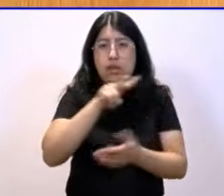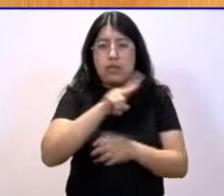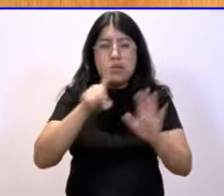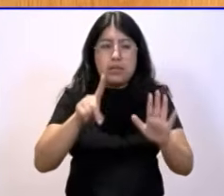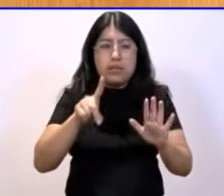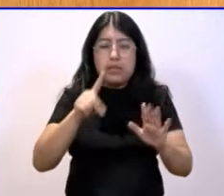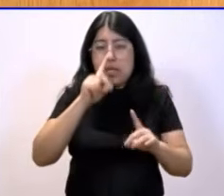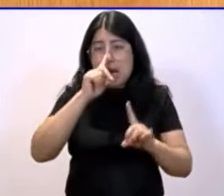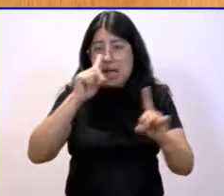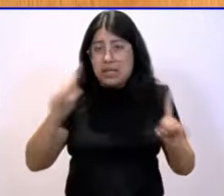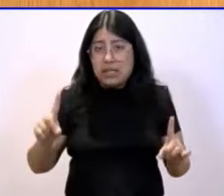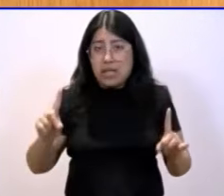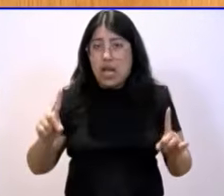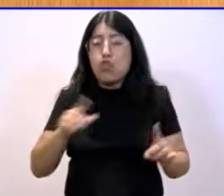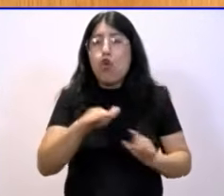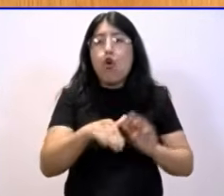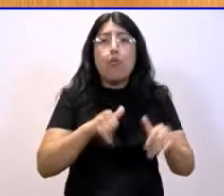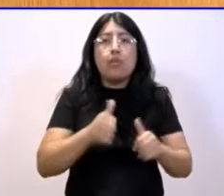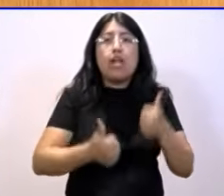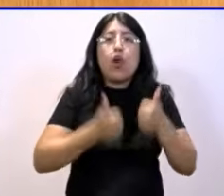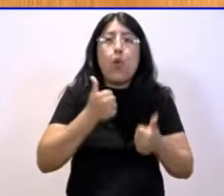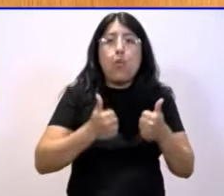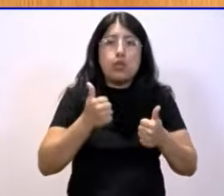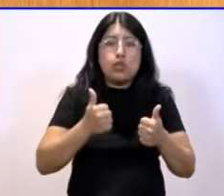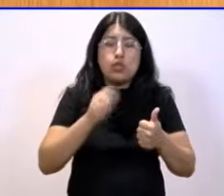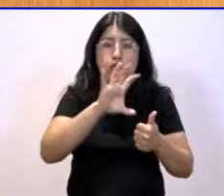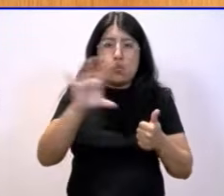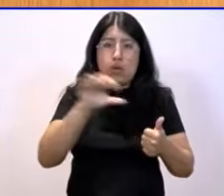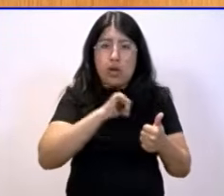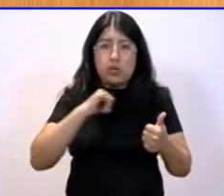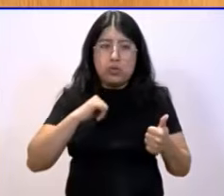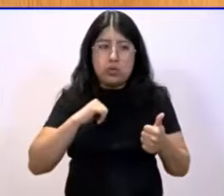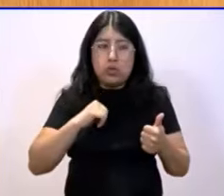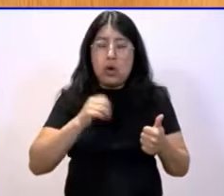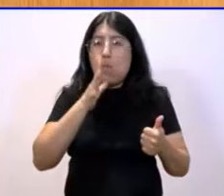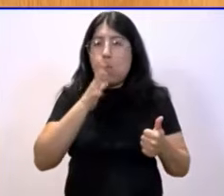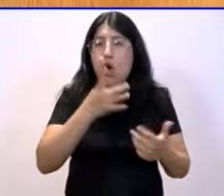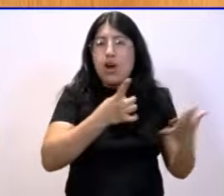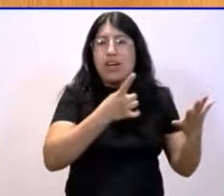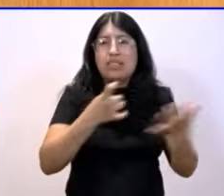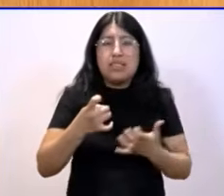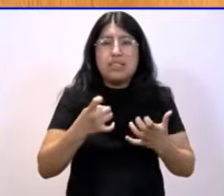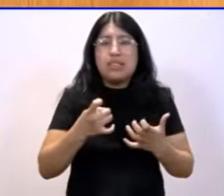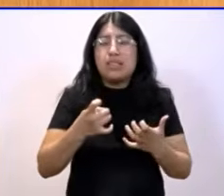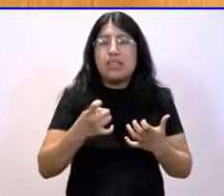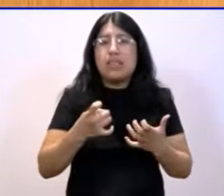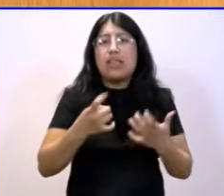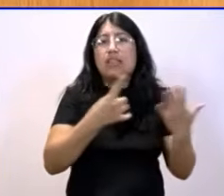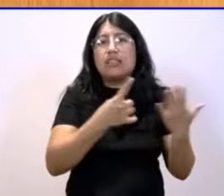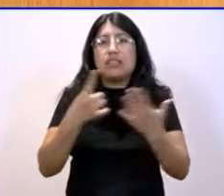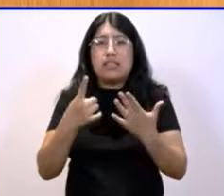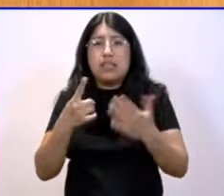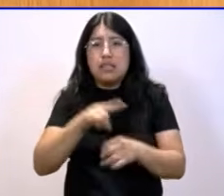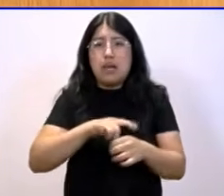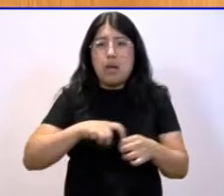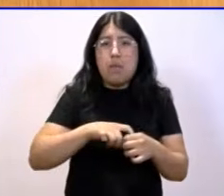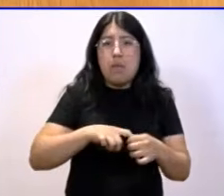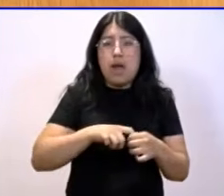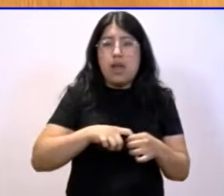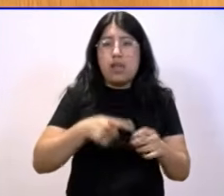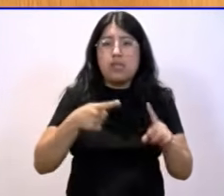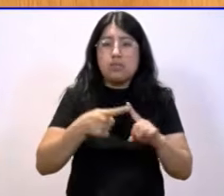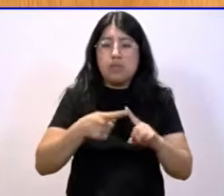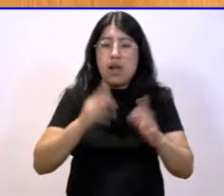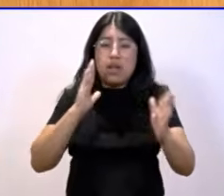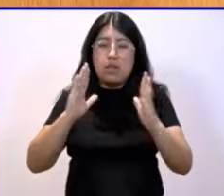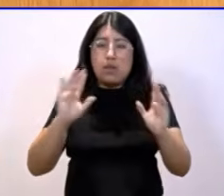este año se van a convocar oposiciones en esta comunidad autónoma por 666 plazas que nos van a ayudar a reducir la temporalidad